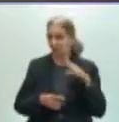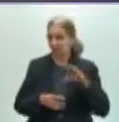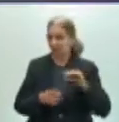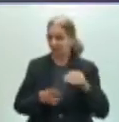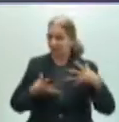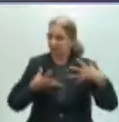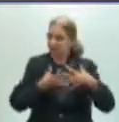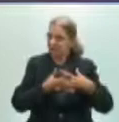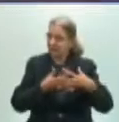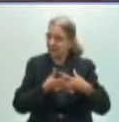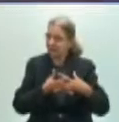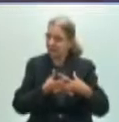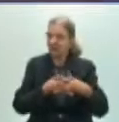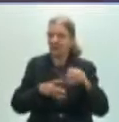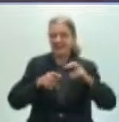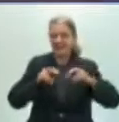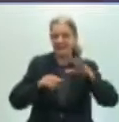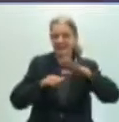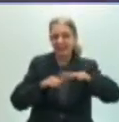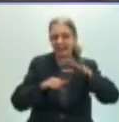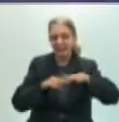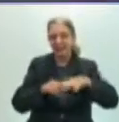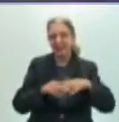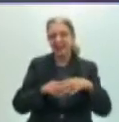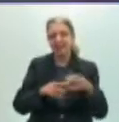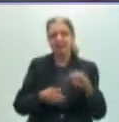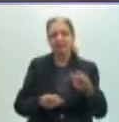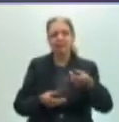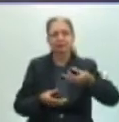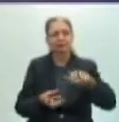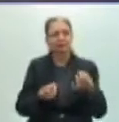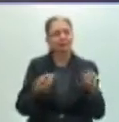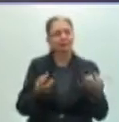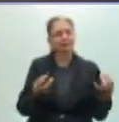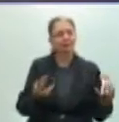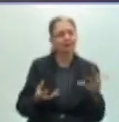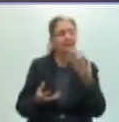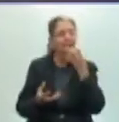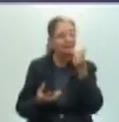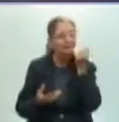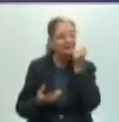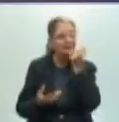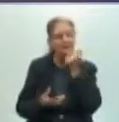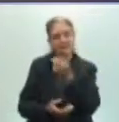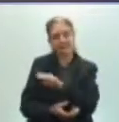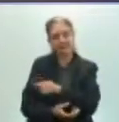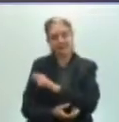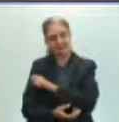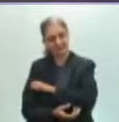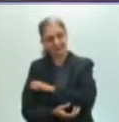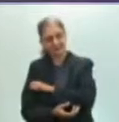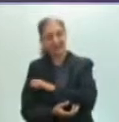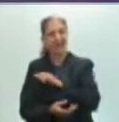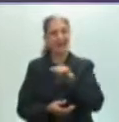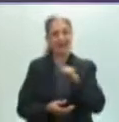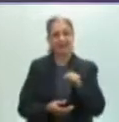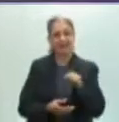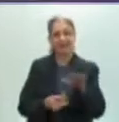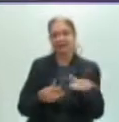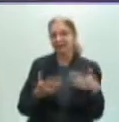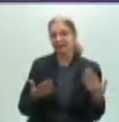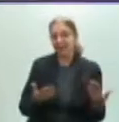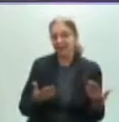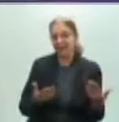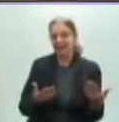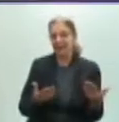relacionado con la siembra de los cultivos más demandados por nuestra población, que estaban